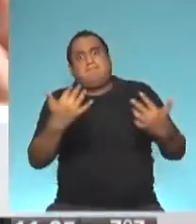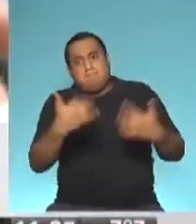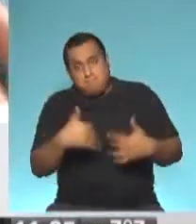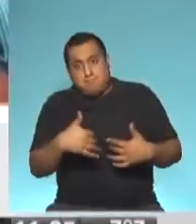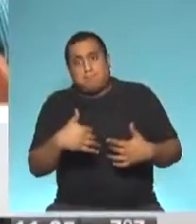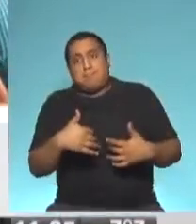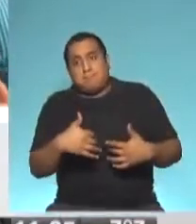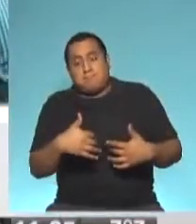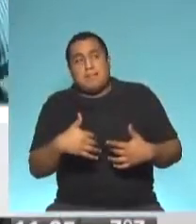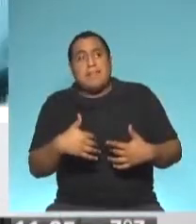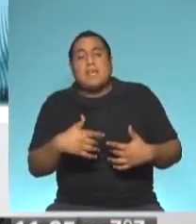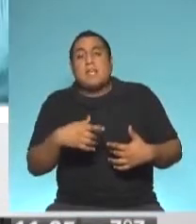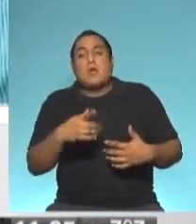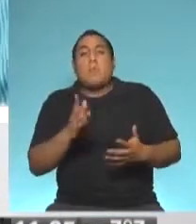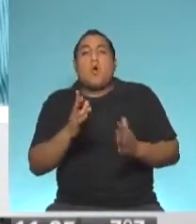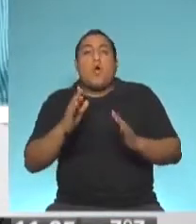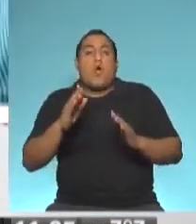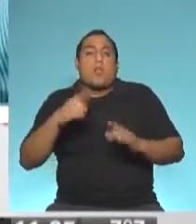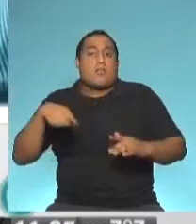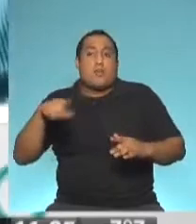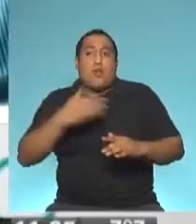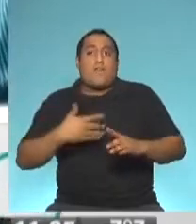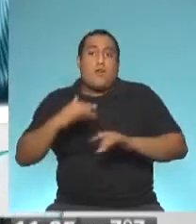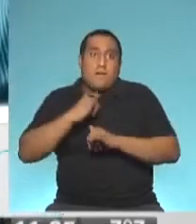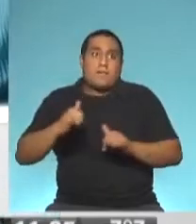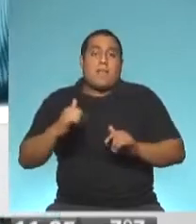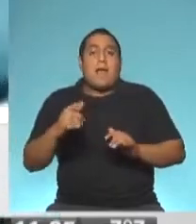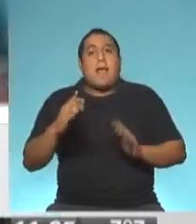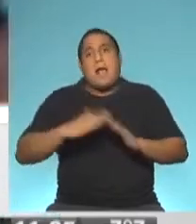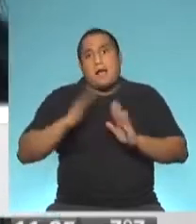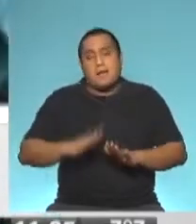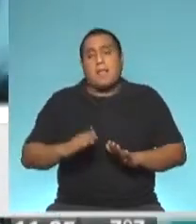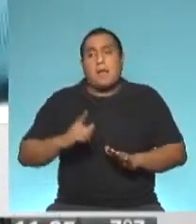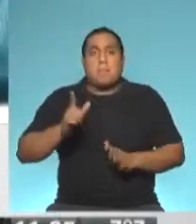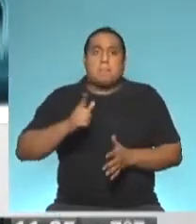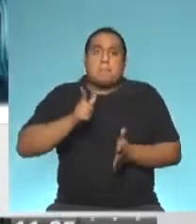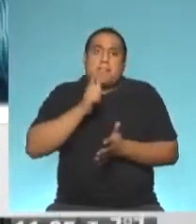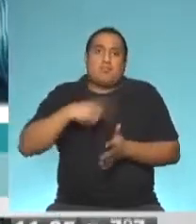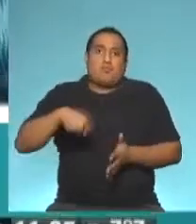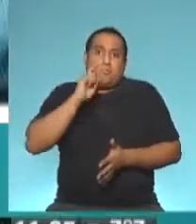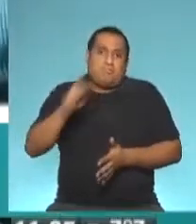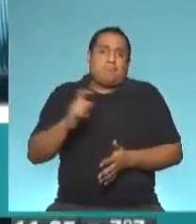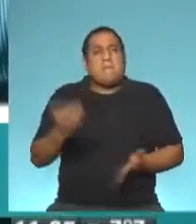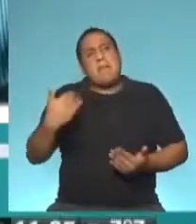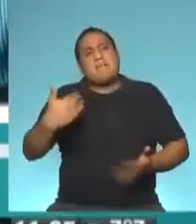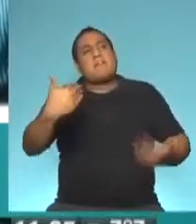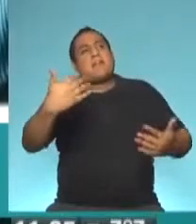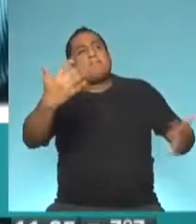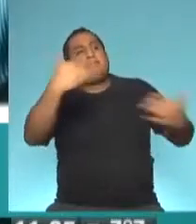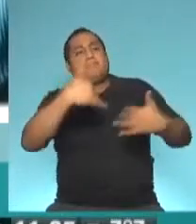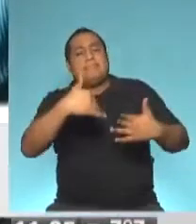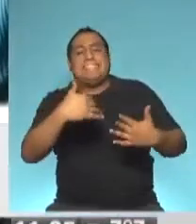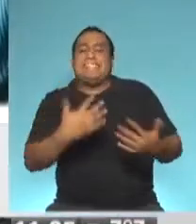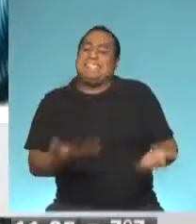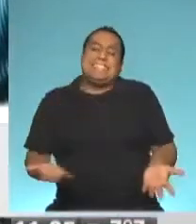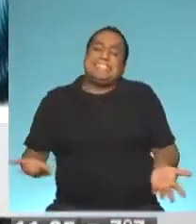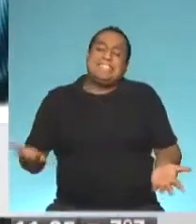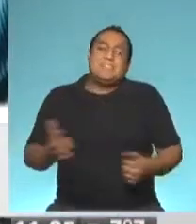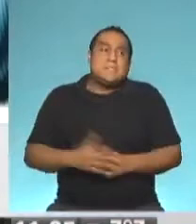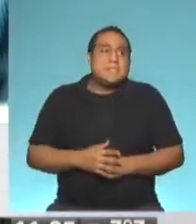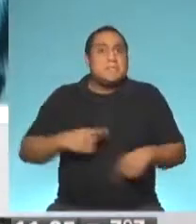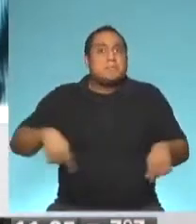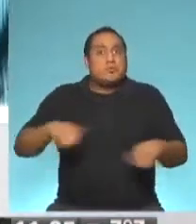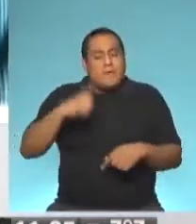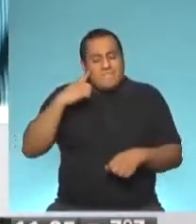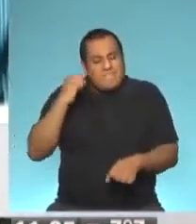estaríamos rompiendo con la cuarentena, que realmente es muy beneficiosa para a nivel sanitario. Sí. Entonces, esto nos trajo, digamos, estuvimos